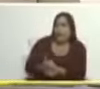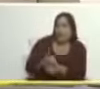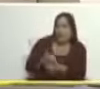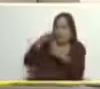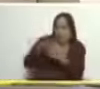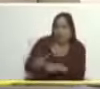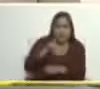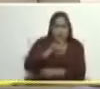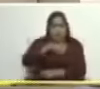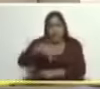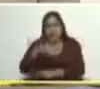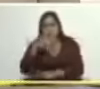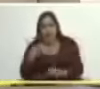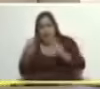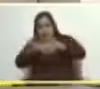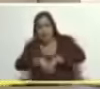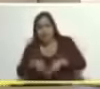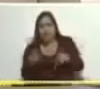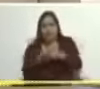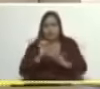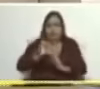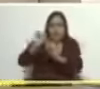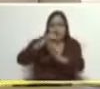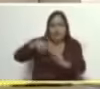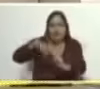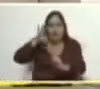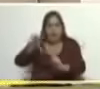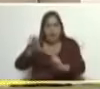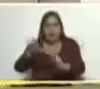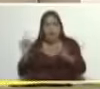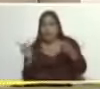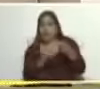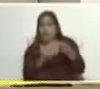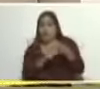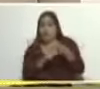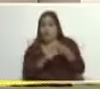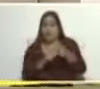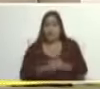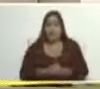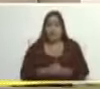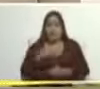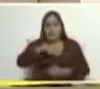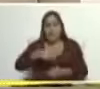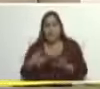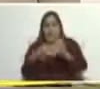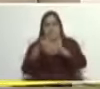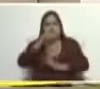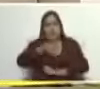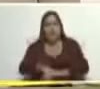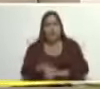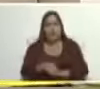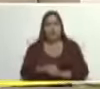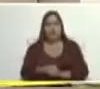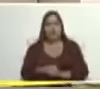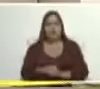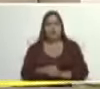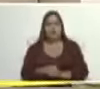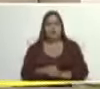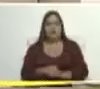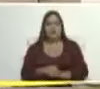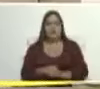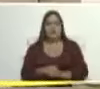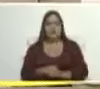nosotros lo rechazamos como lo rechazamos en nuestro país. La segunda tendencia en nuestra historia colectiva